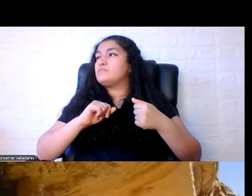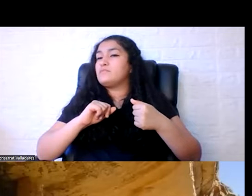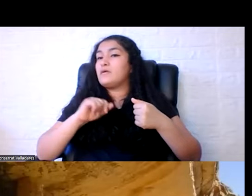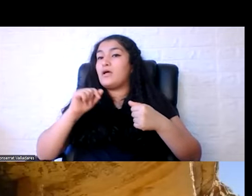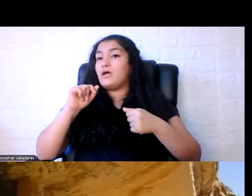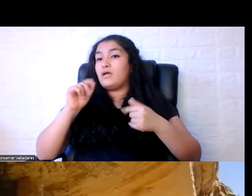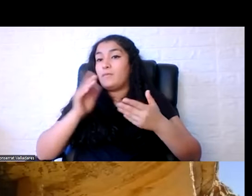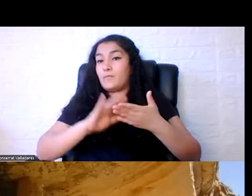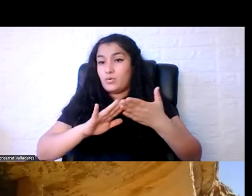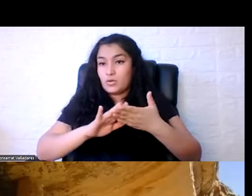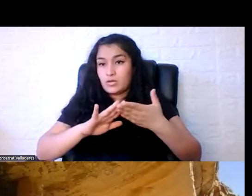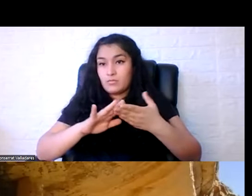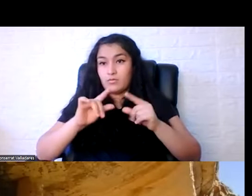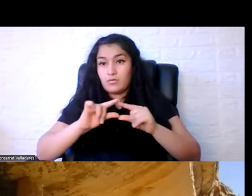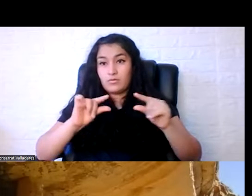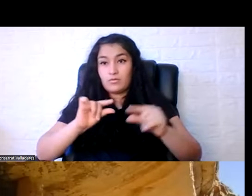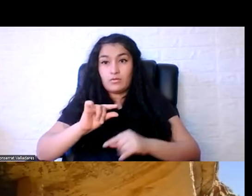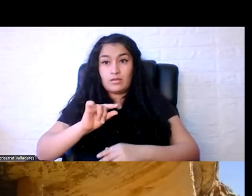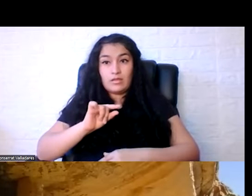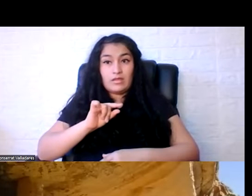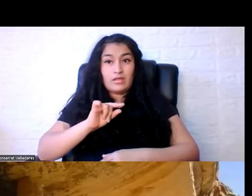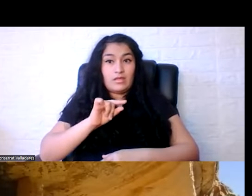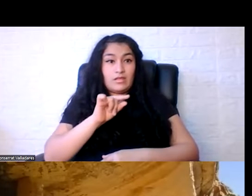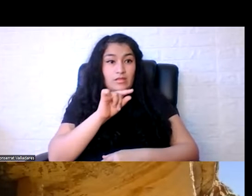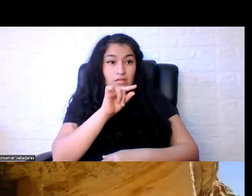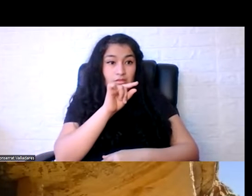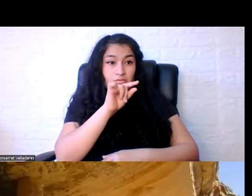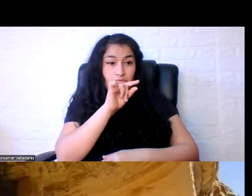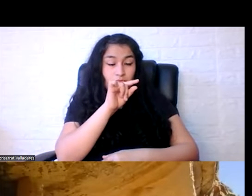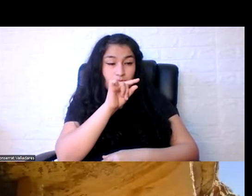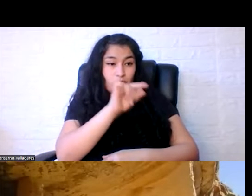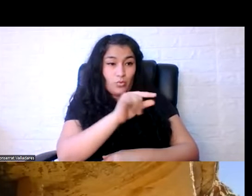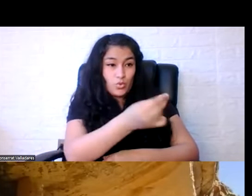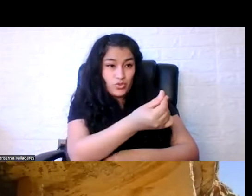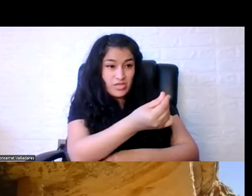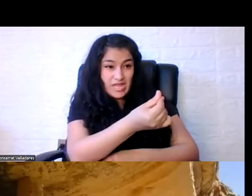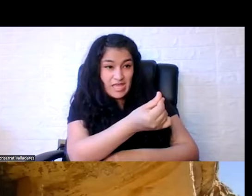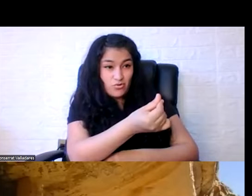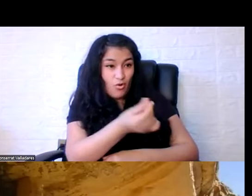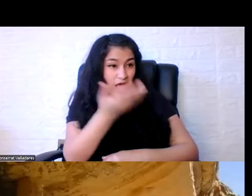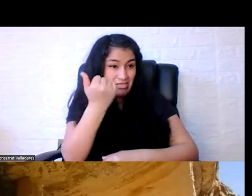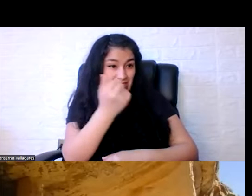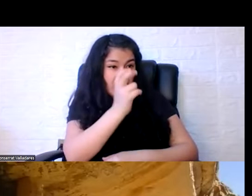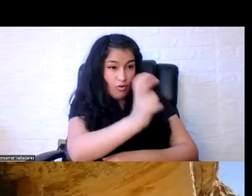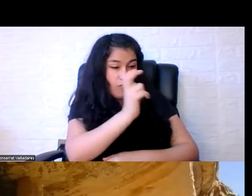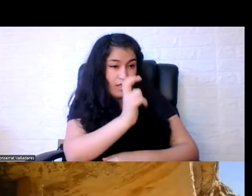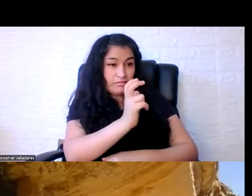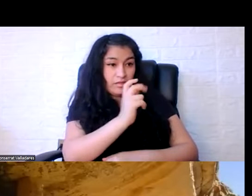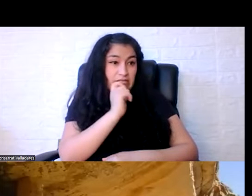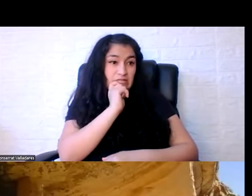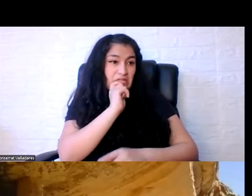aunque sea de manos asquerosas, el dinero siempre huele a rosas. La cultura de silencio, desconfianza